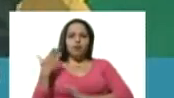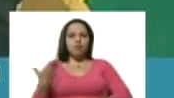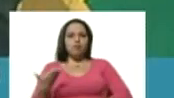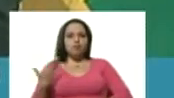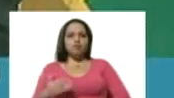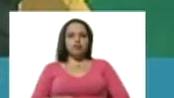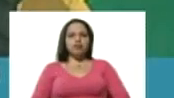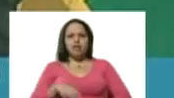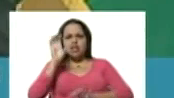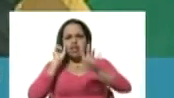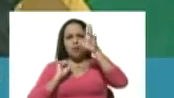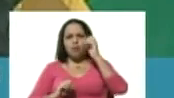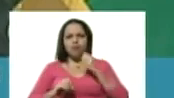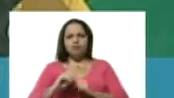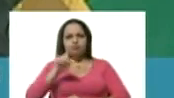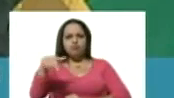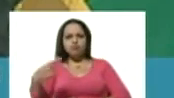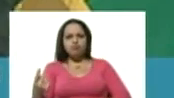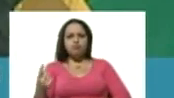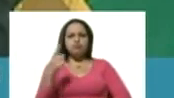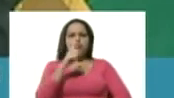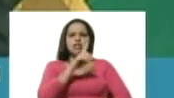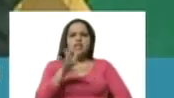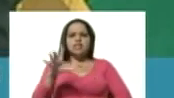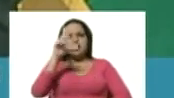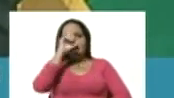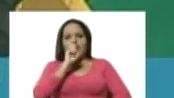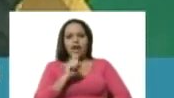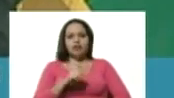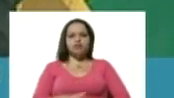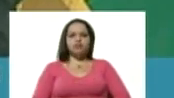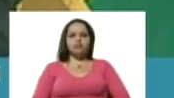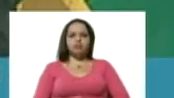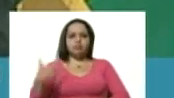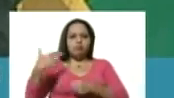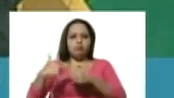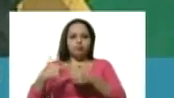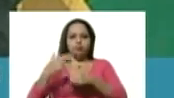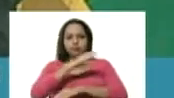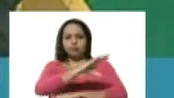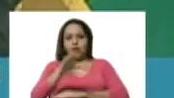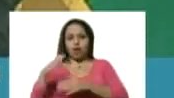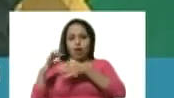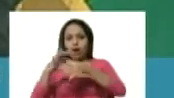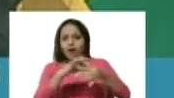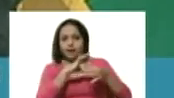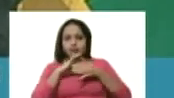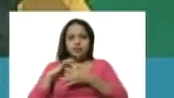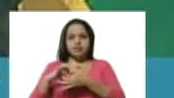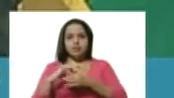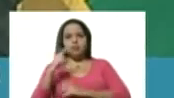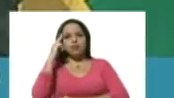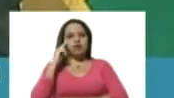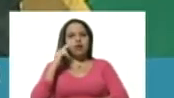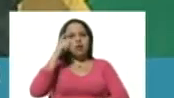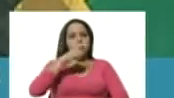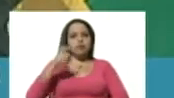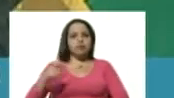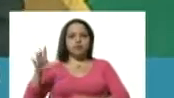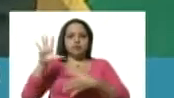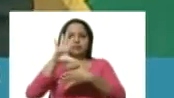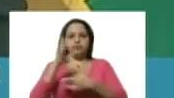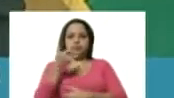entendamos que en estos 15 años de Petrocaribe, nuestra ALBA, nuestra Alianza Bolivariana para los Pueblos de Nuestra América, no se